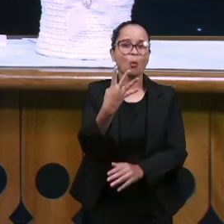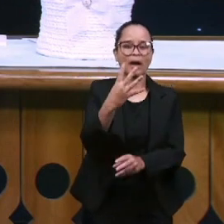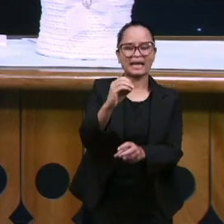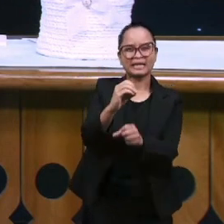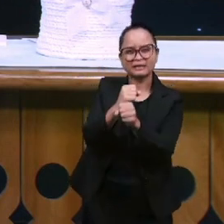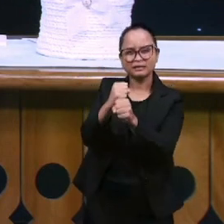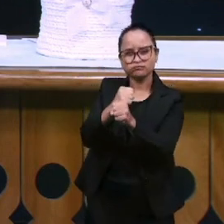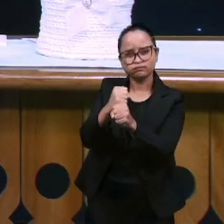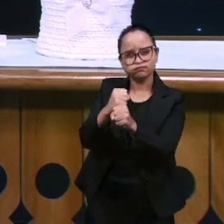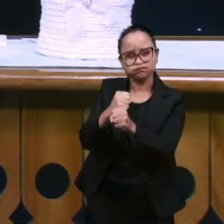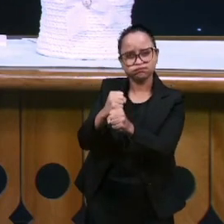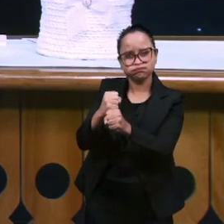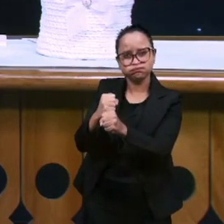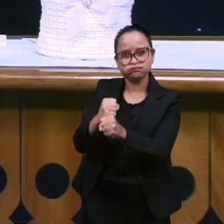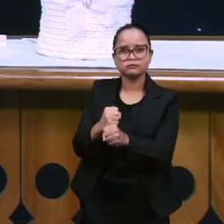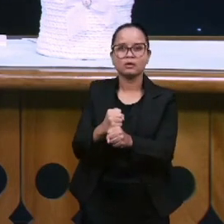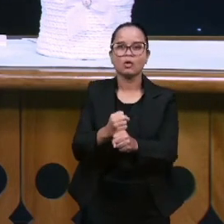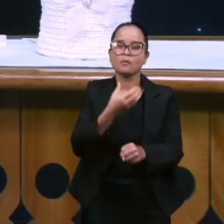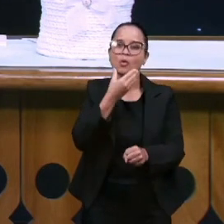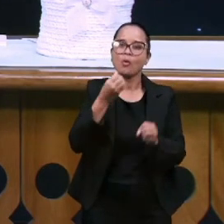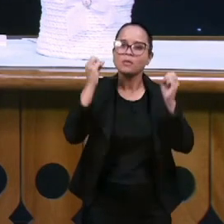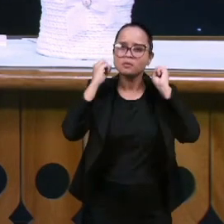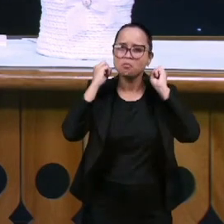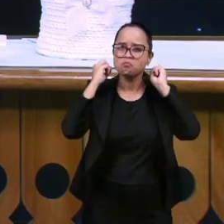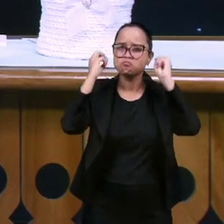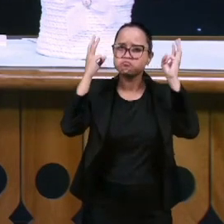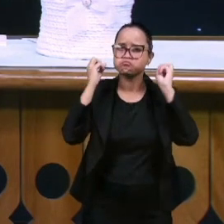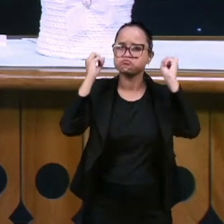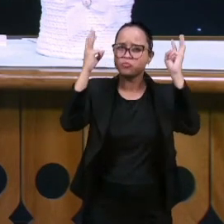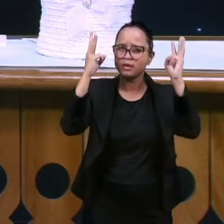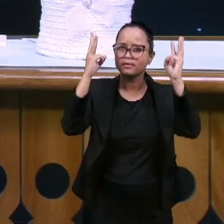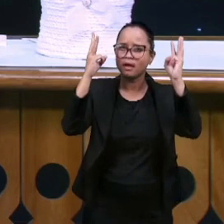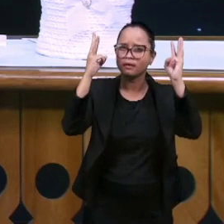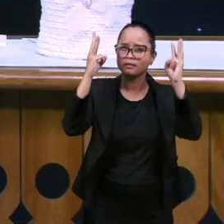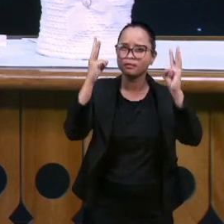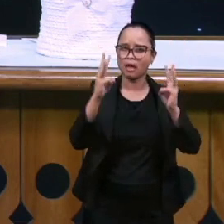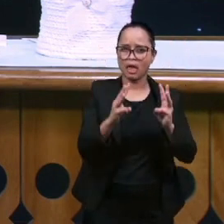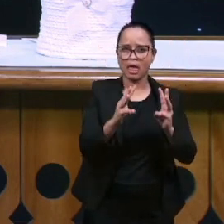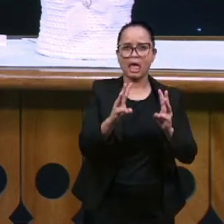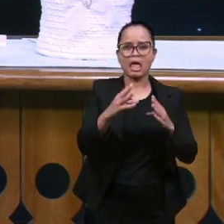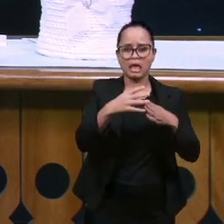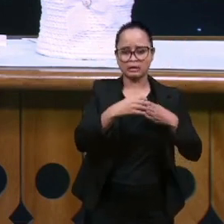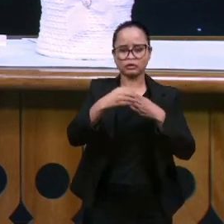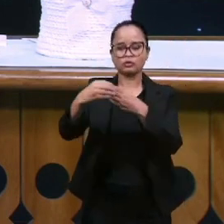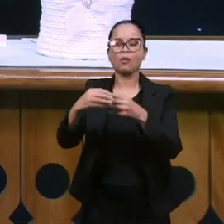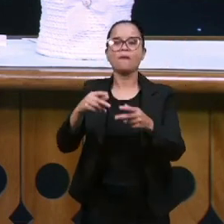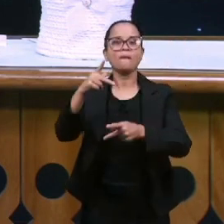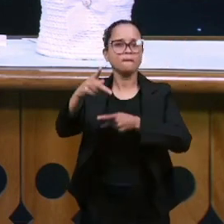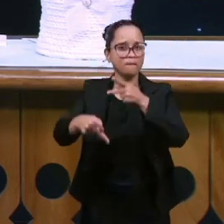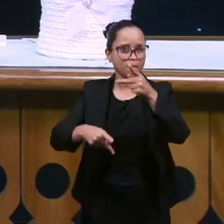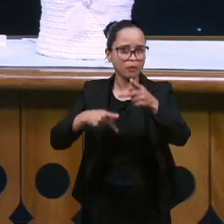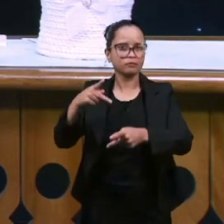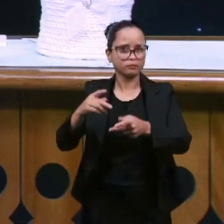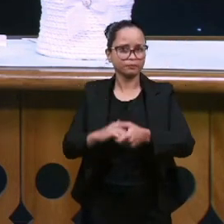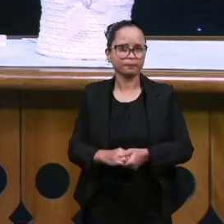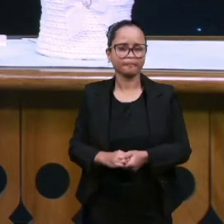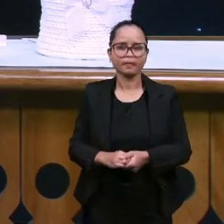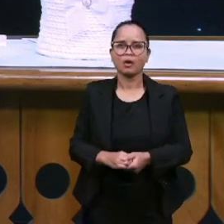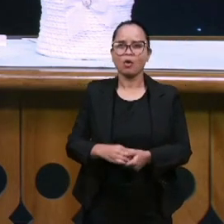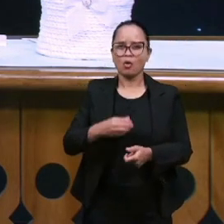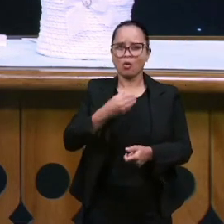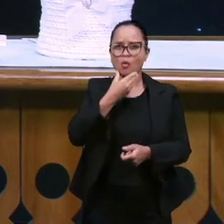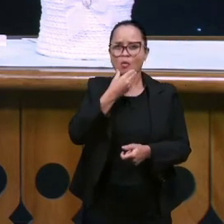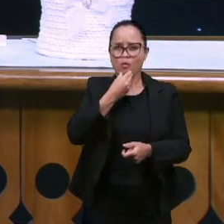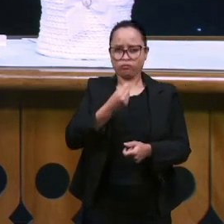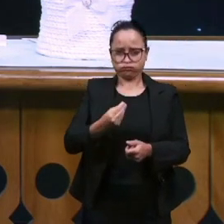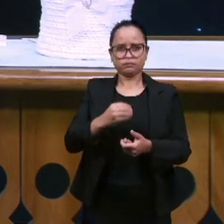fueron por el desierto, conducidos por Moisés, aquel hombre extraordinario que la palabra del Señor se refiere a él como,